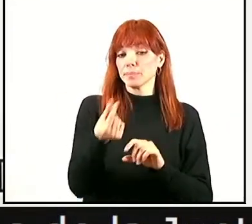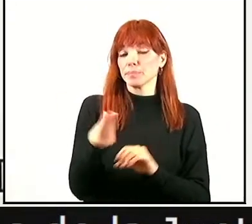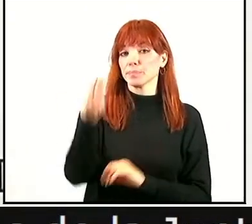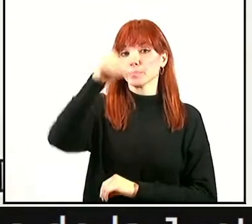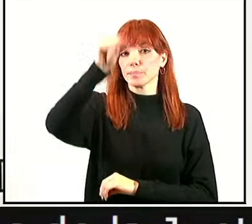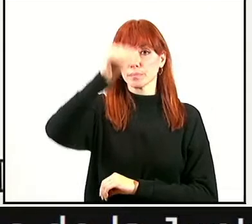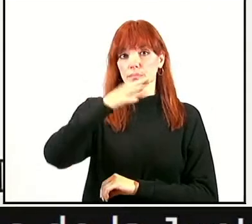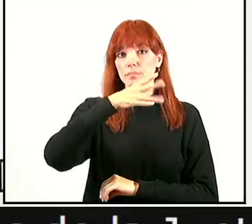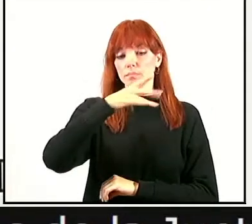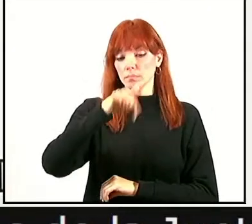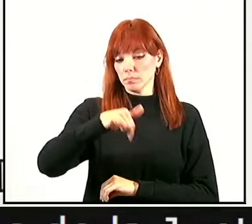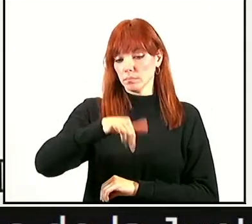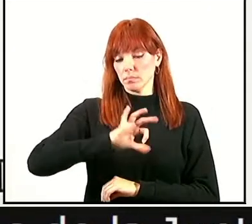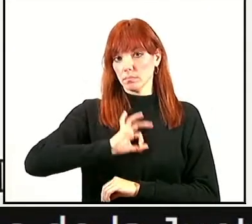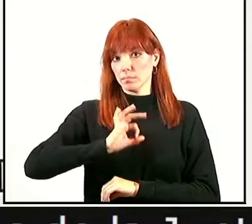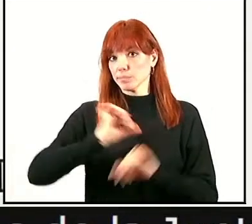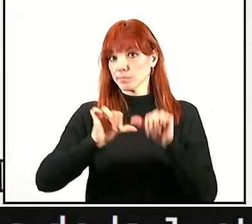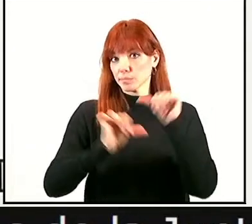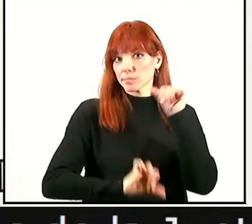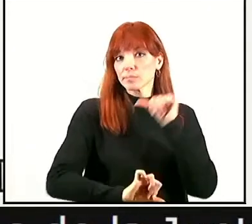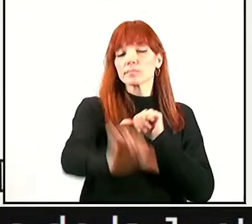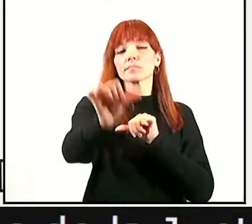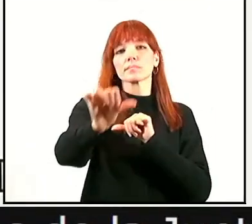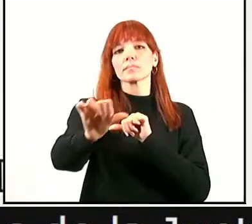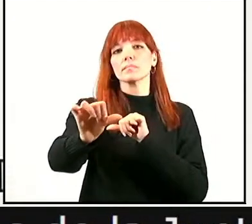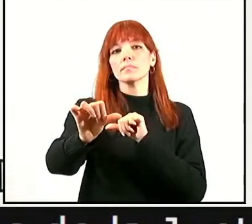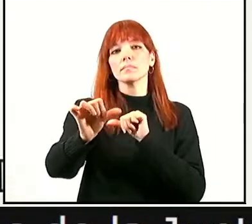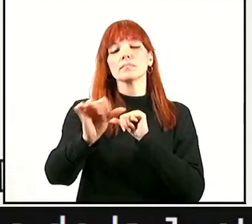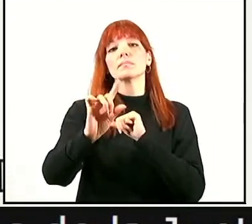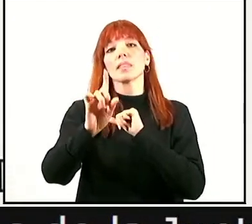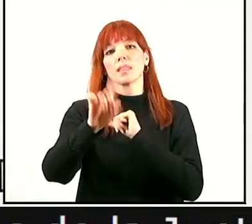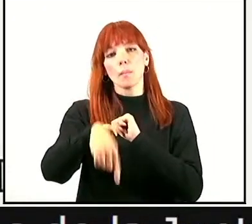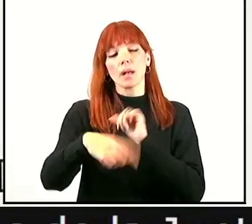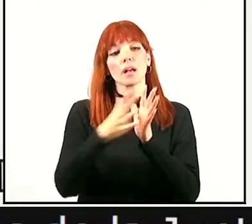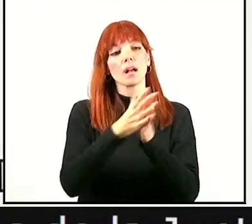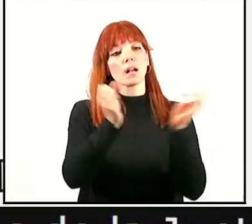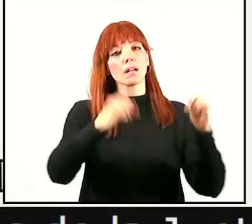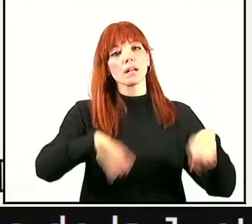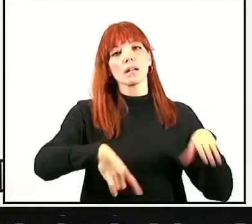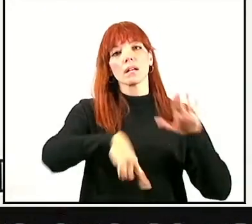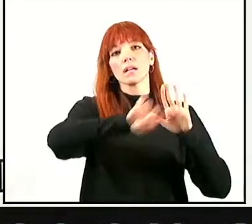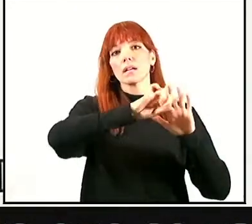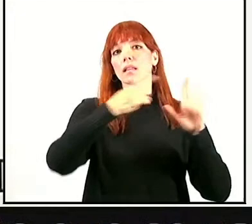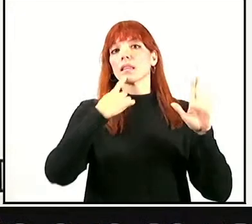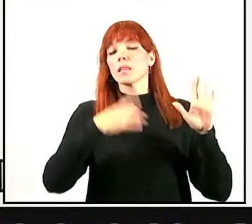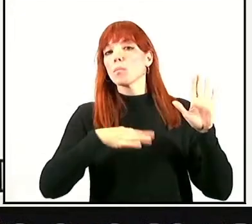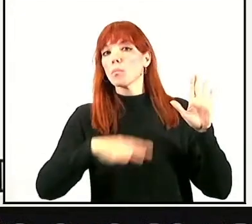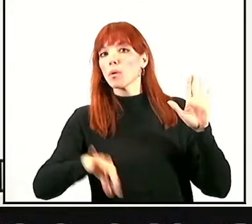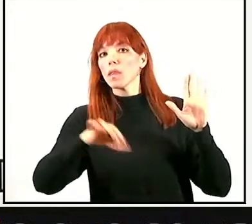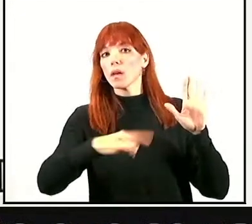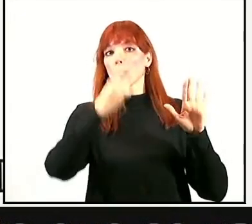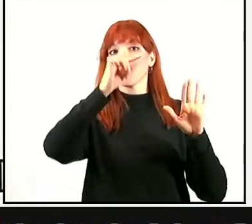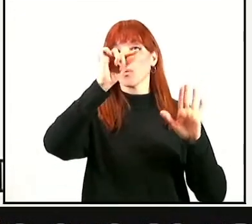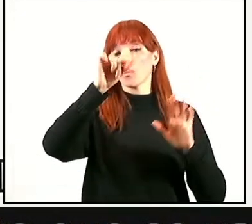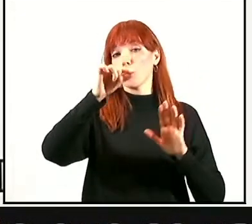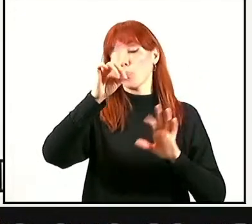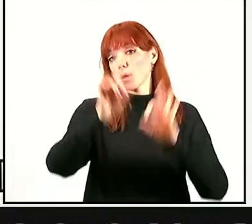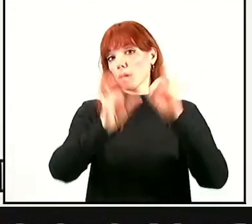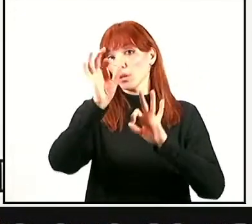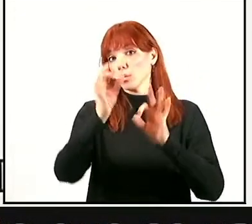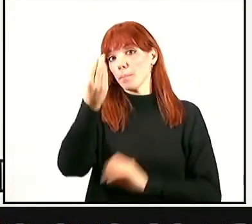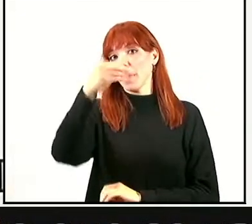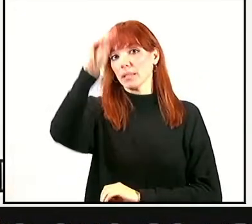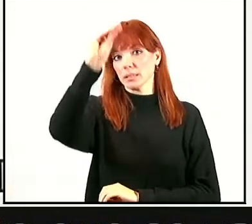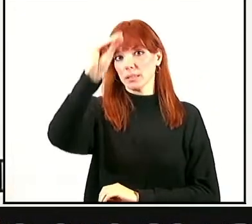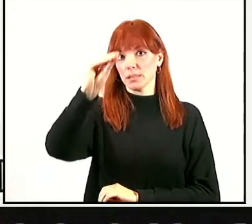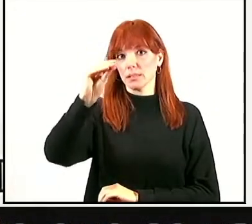va a producir a partir del mes de enero, el acuerdo también incluía la posibilidad de un 1% adicional que